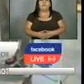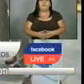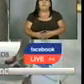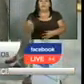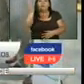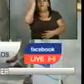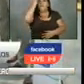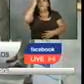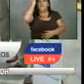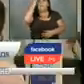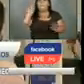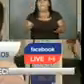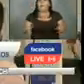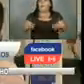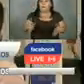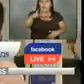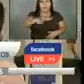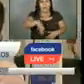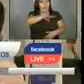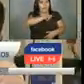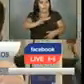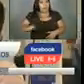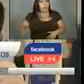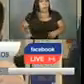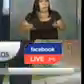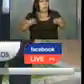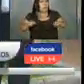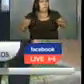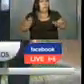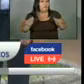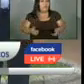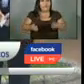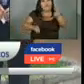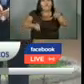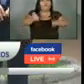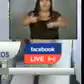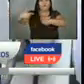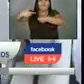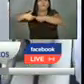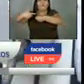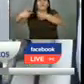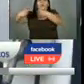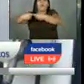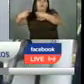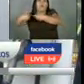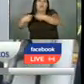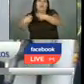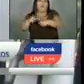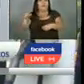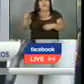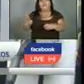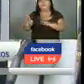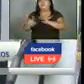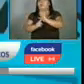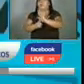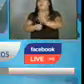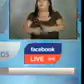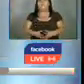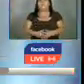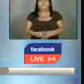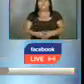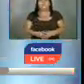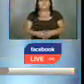Conozca lo que implicaría que el país promueva los vehículos eléctricos. Tenemos la postura de los empresarios del sector al respecto.